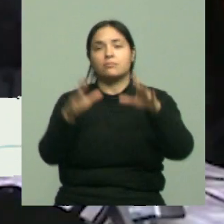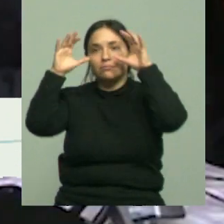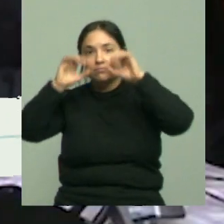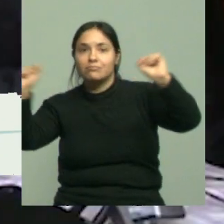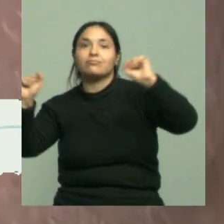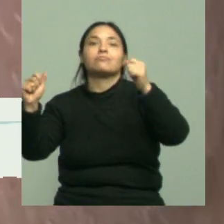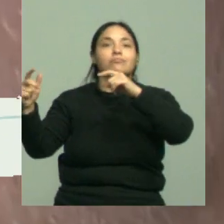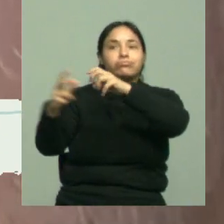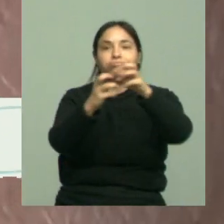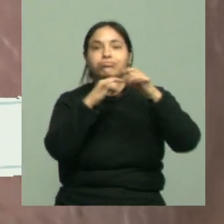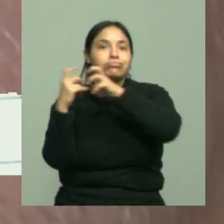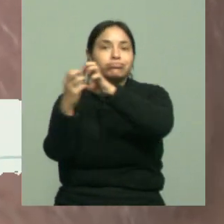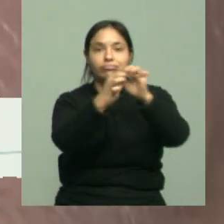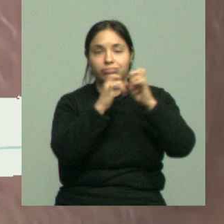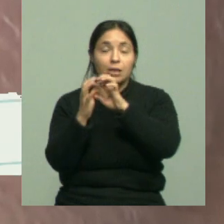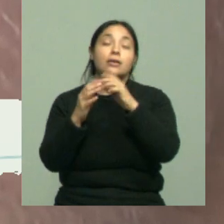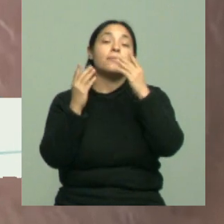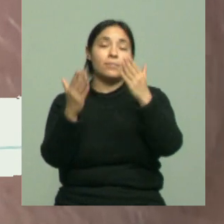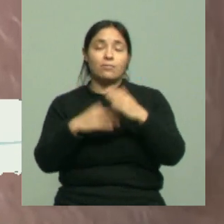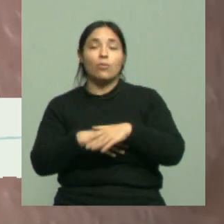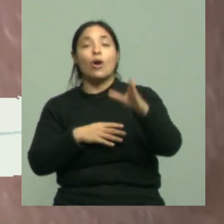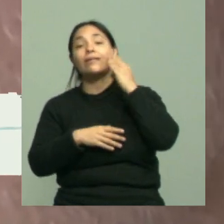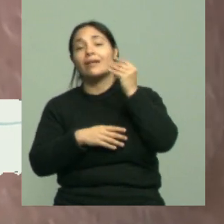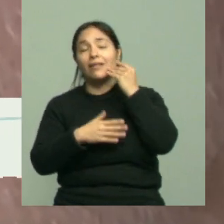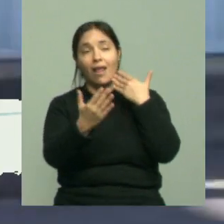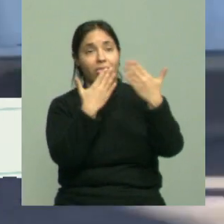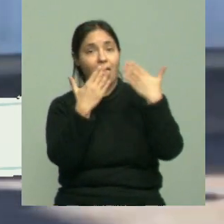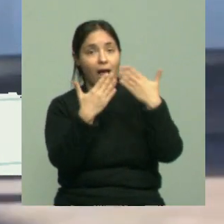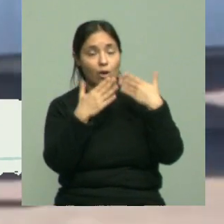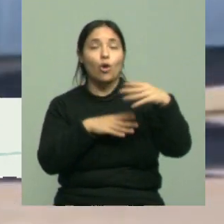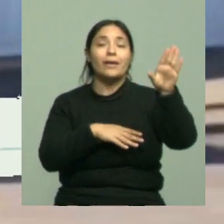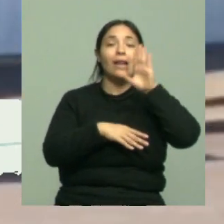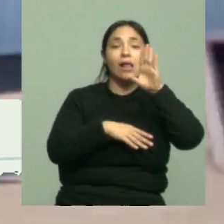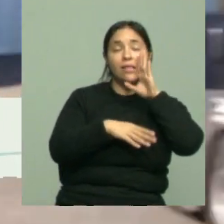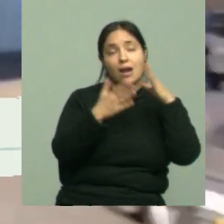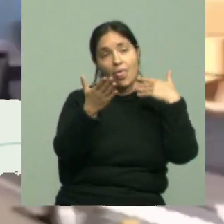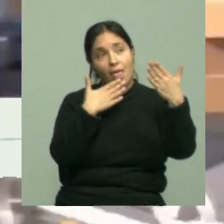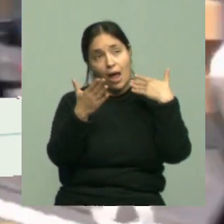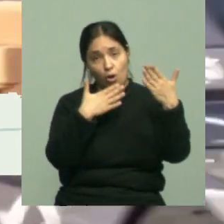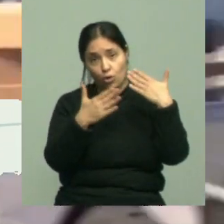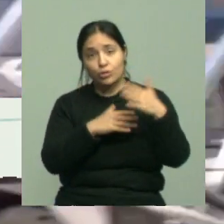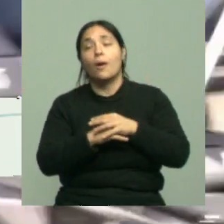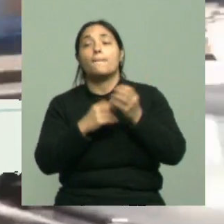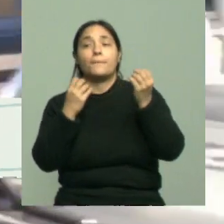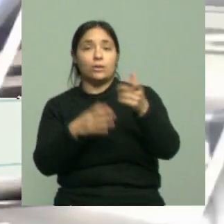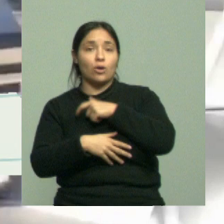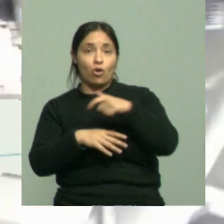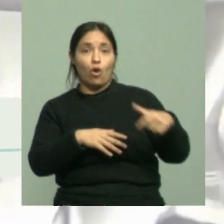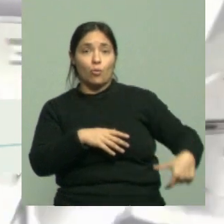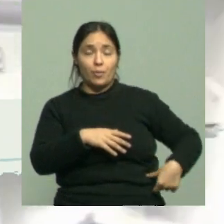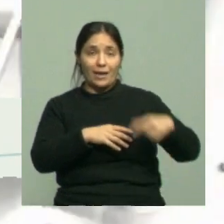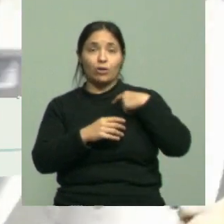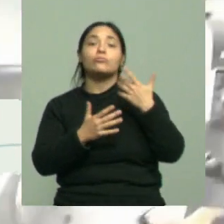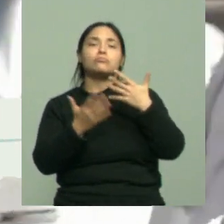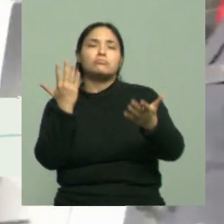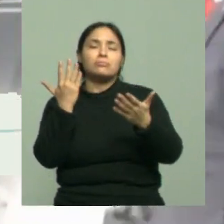Esto genera un vínculo y un diálogo con Inglaterra y con Estados Unidos por el tema, si bien en un gobierno laborista de centro izquierda